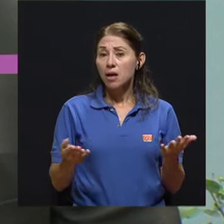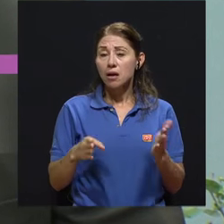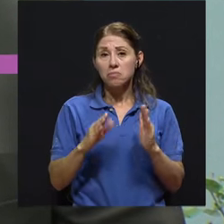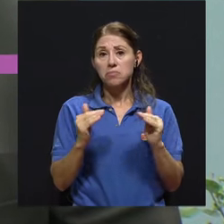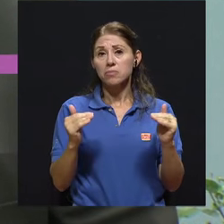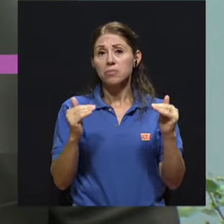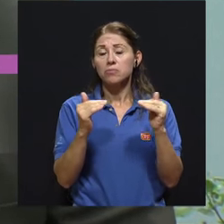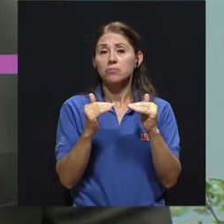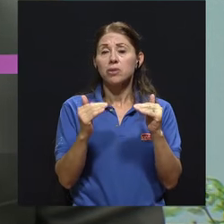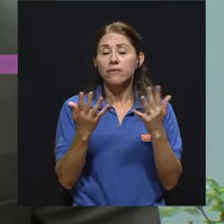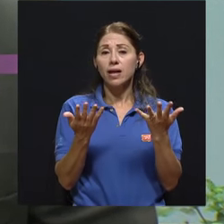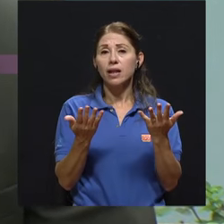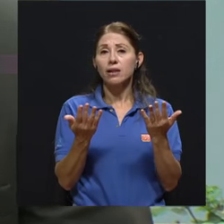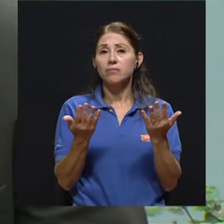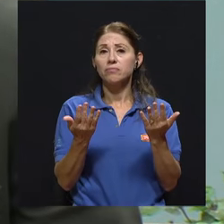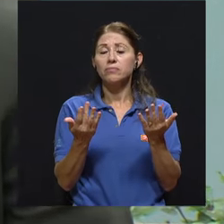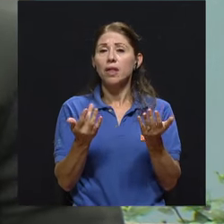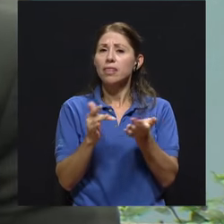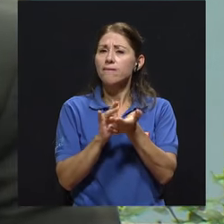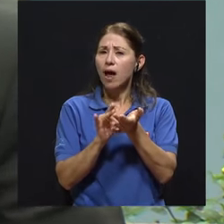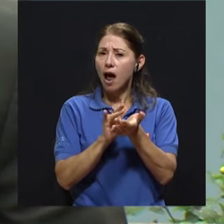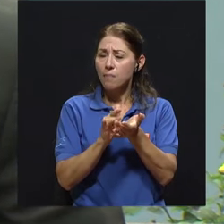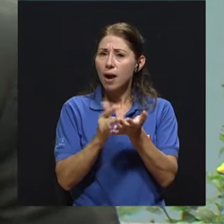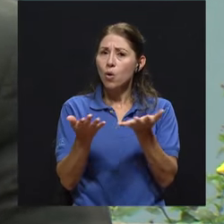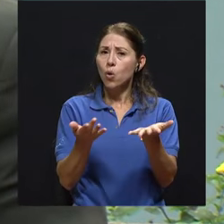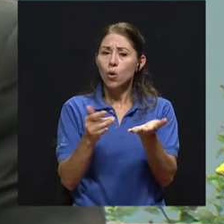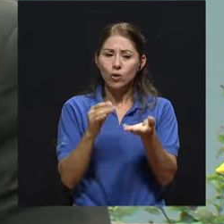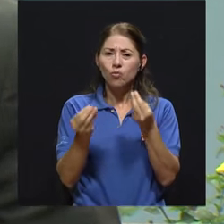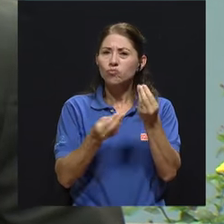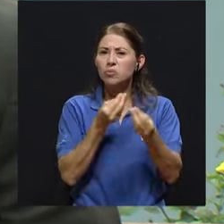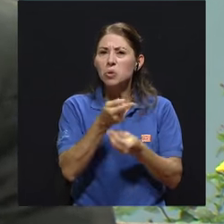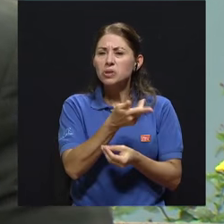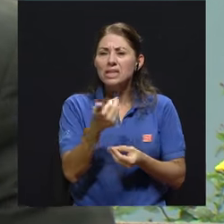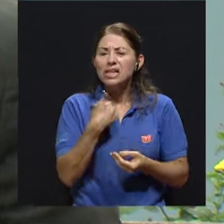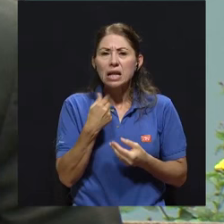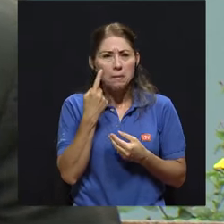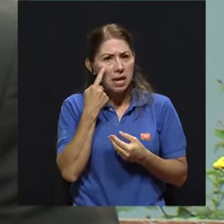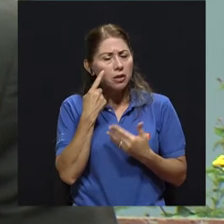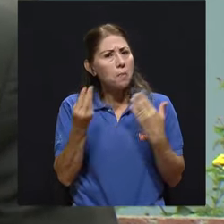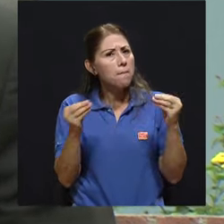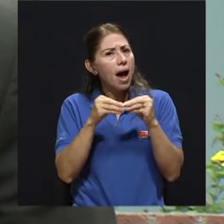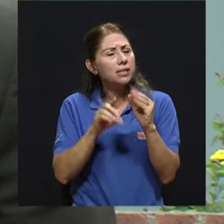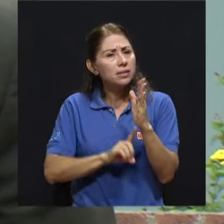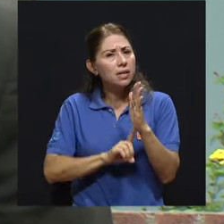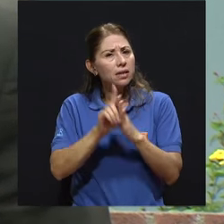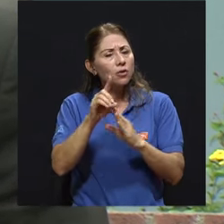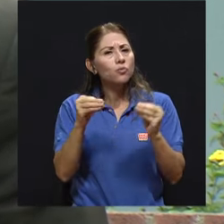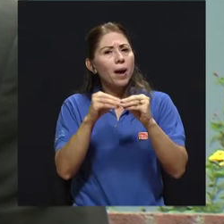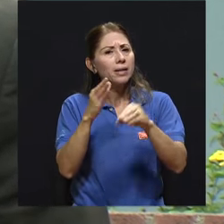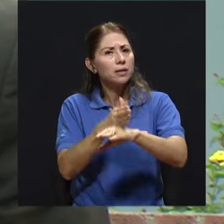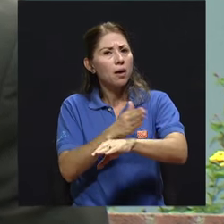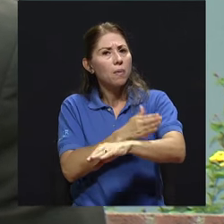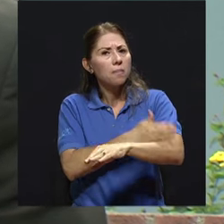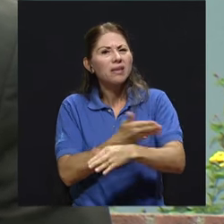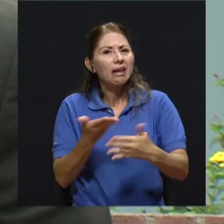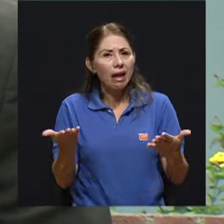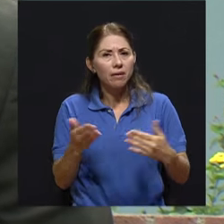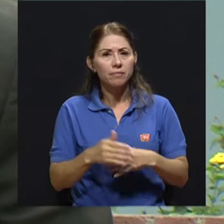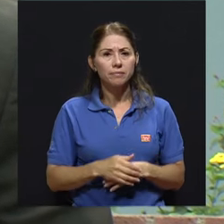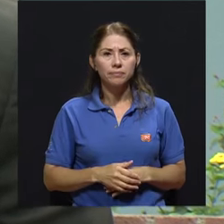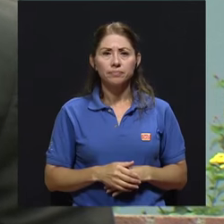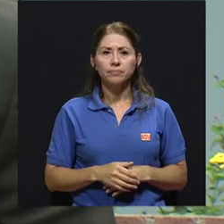farmacológico con el que ustedes cuentan, ¿qué es lo que ha venido evolucionando? ¿Qué es lo que más recientemente ustedes tienen a la